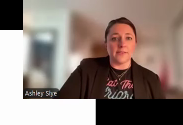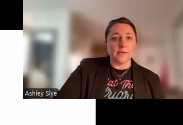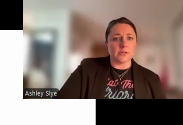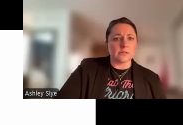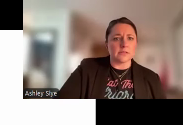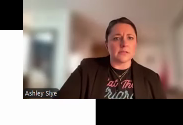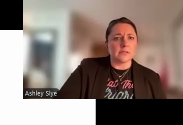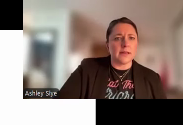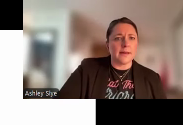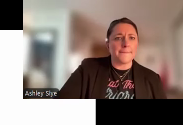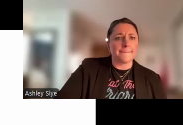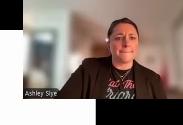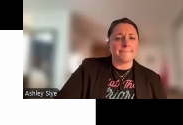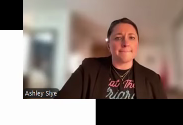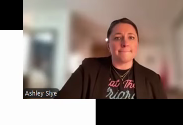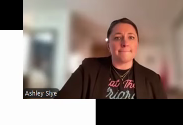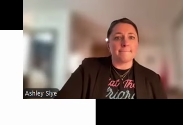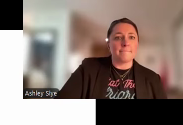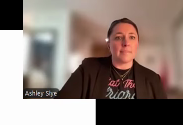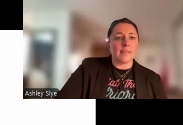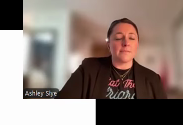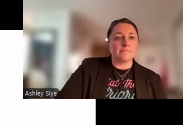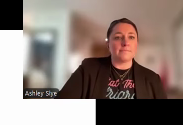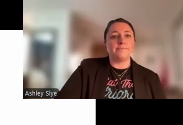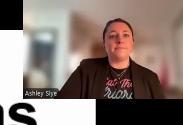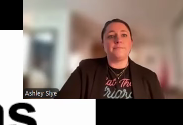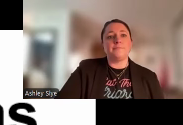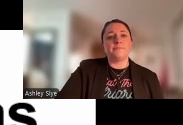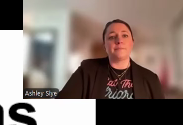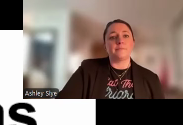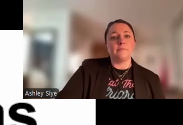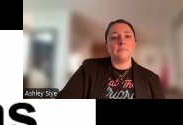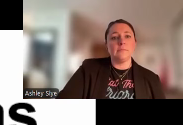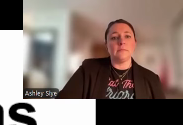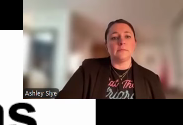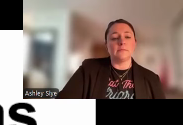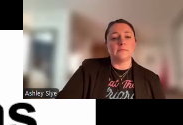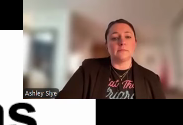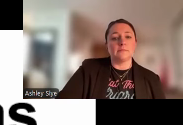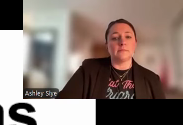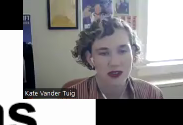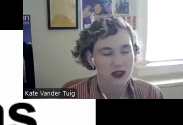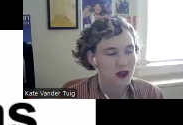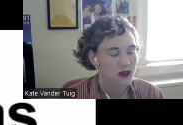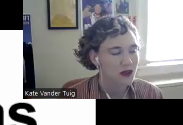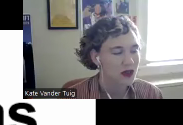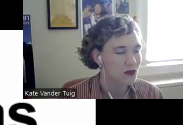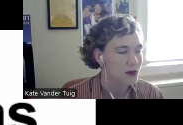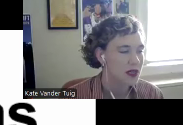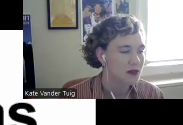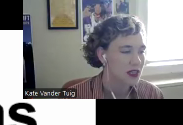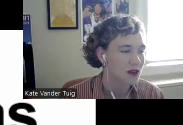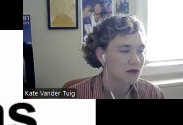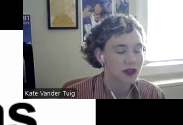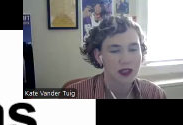contactarse con nosotros. Y bueno, ahora vamos a volver con Futures. Excelente, muchas gracias,